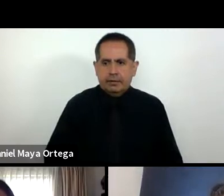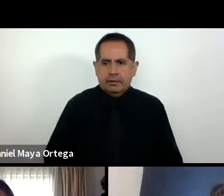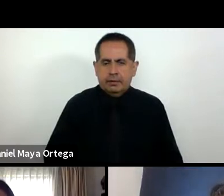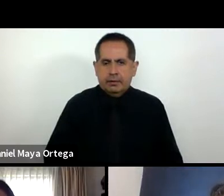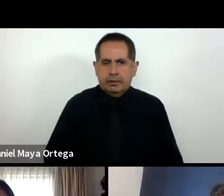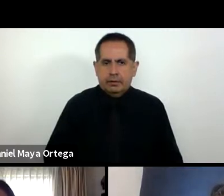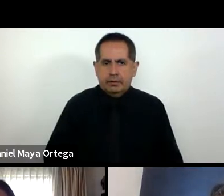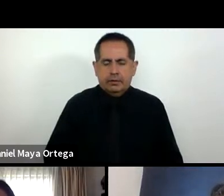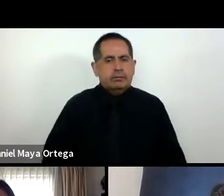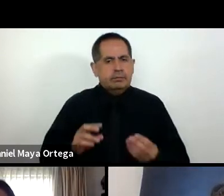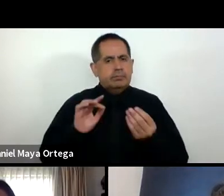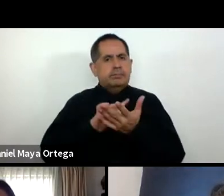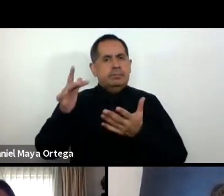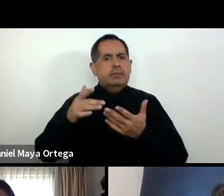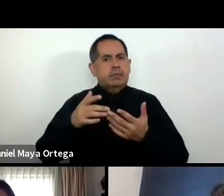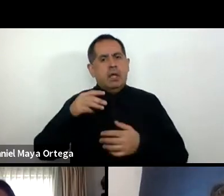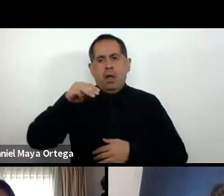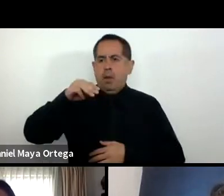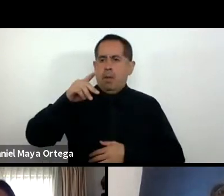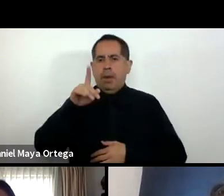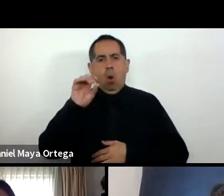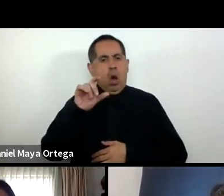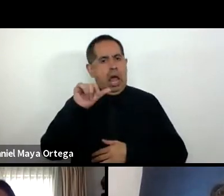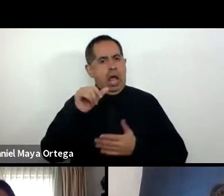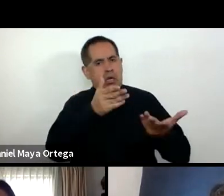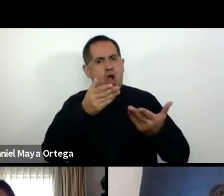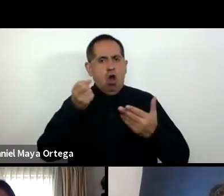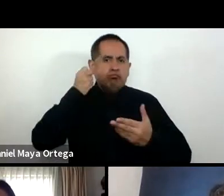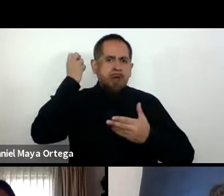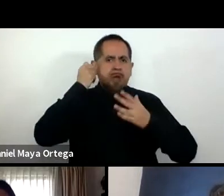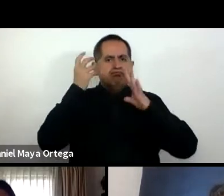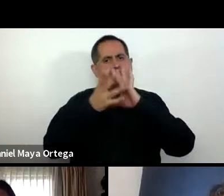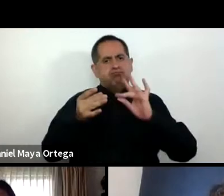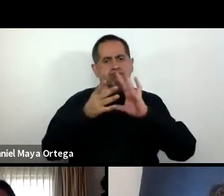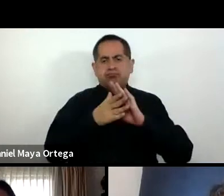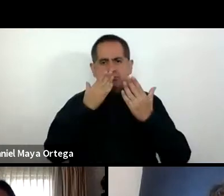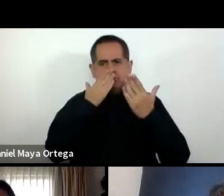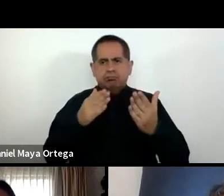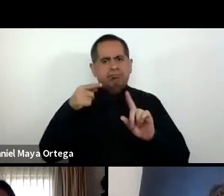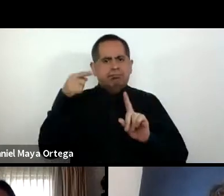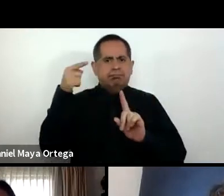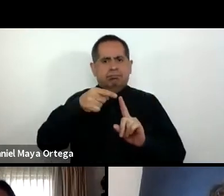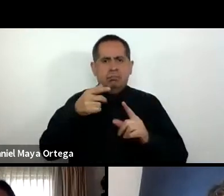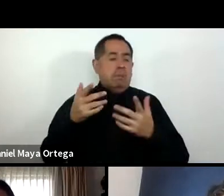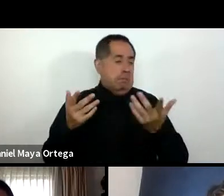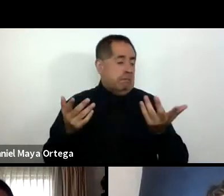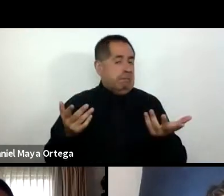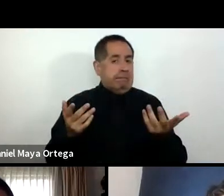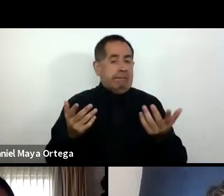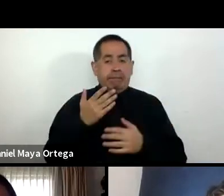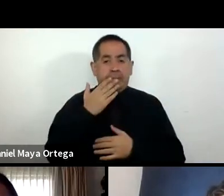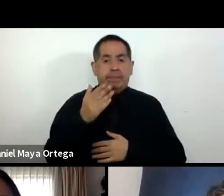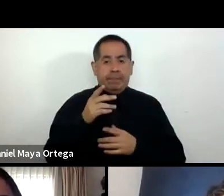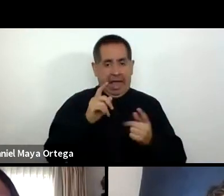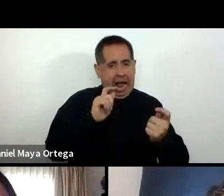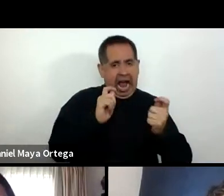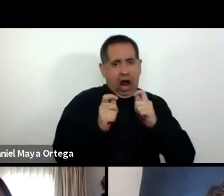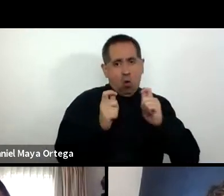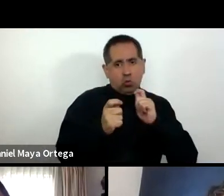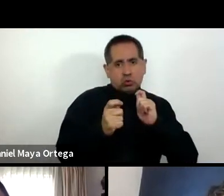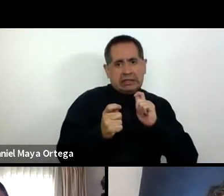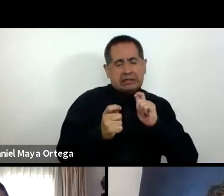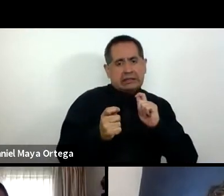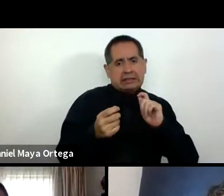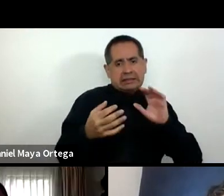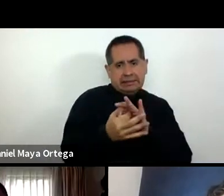Muchísimas gracias, maestra Paula, por sus aportaciones, entre las que destacan que para hablar de ajustes